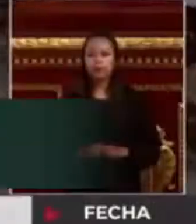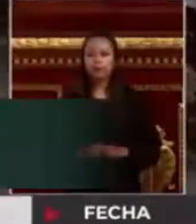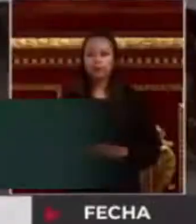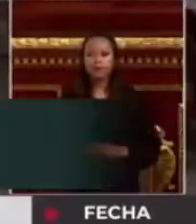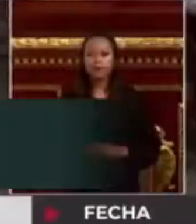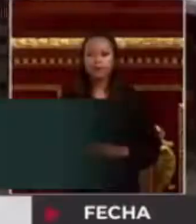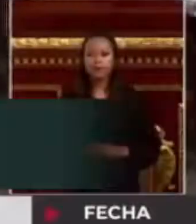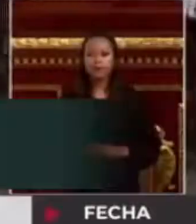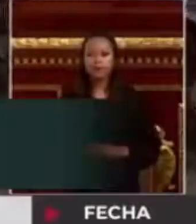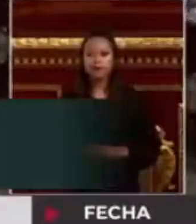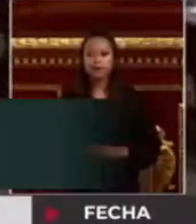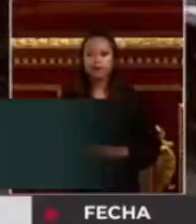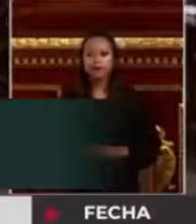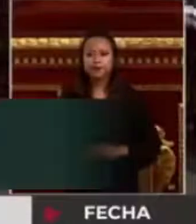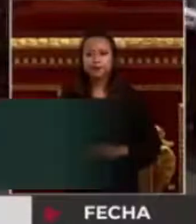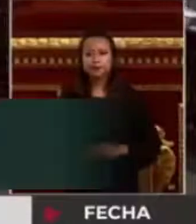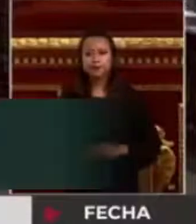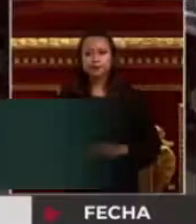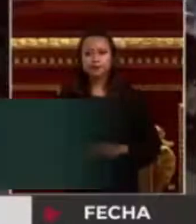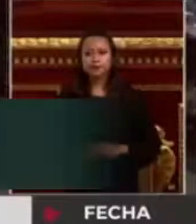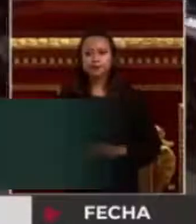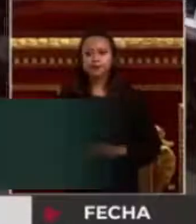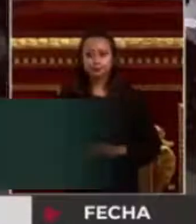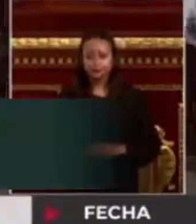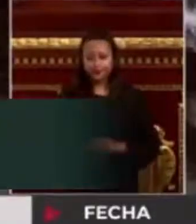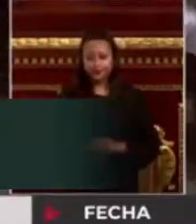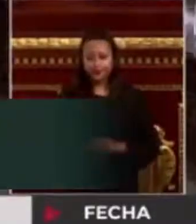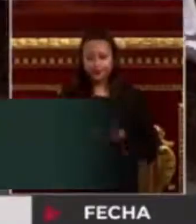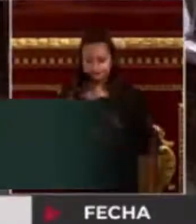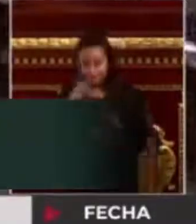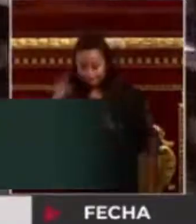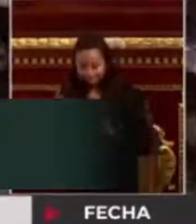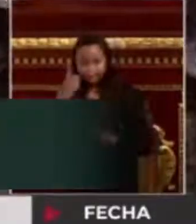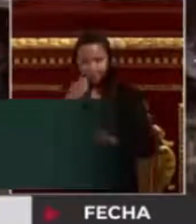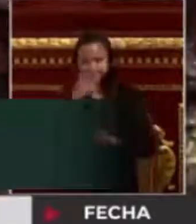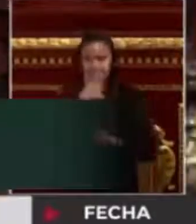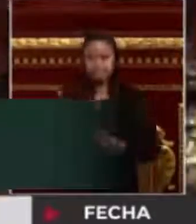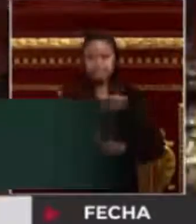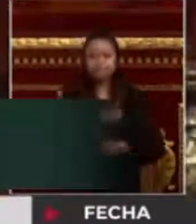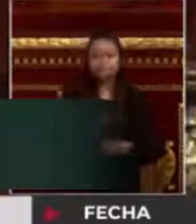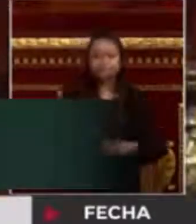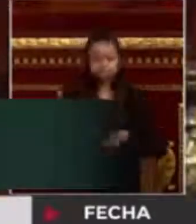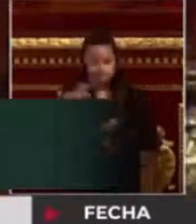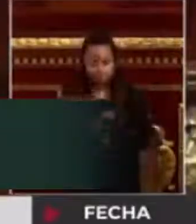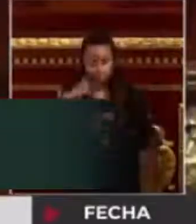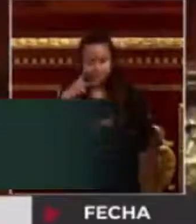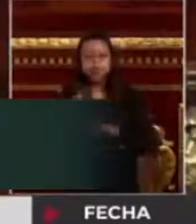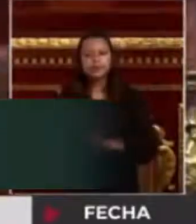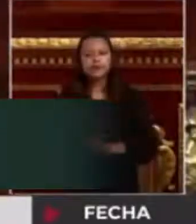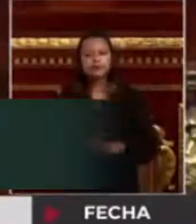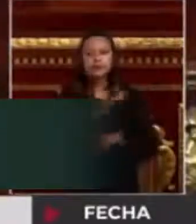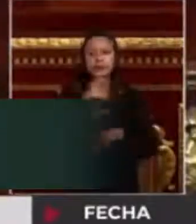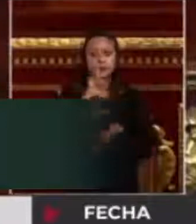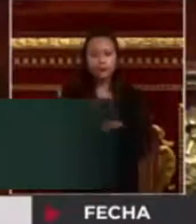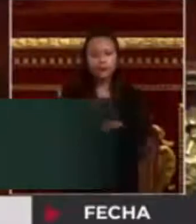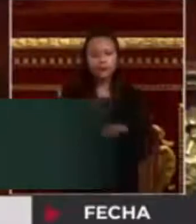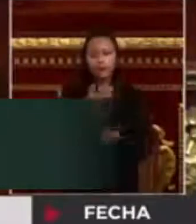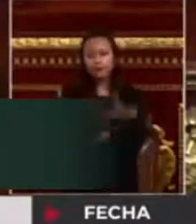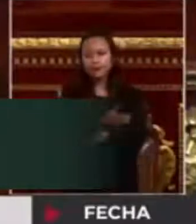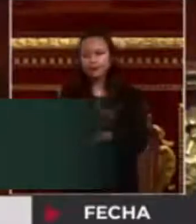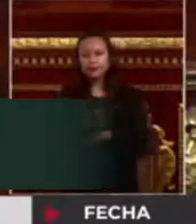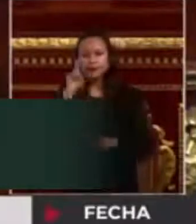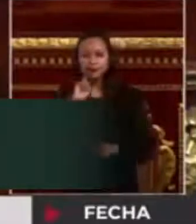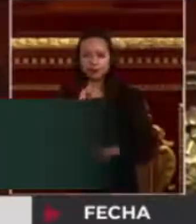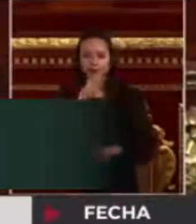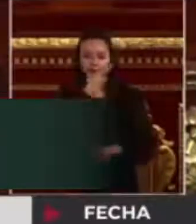El diputado Temístocles Villanueva promovió una iniciativa de reformas al Código Penal para el Distrito Federal en materia de tortura. Aunque el delito de